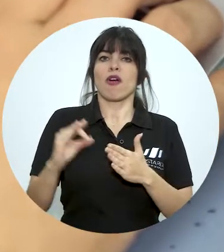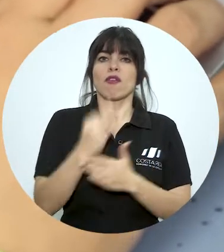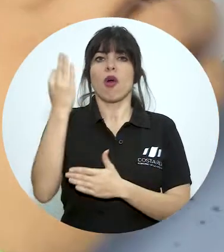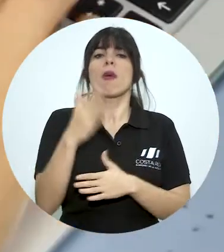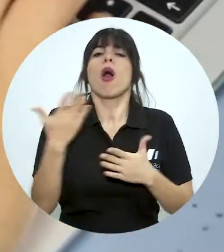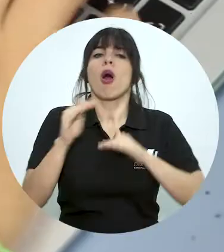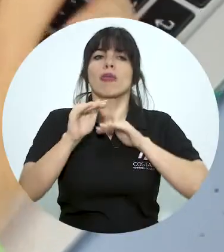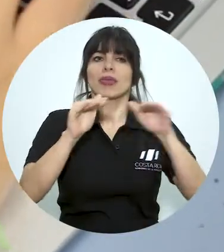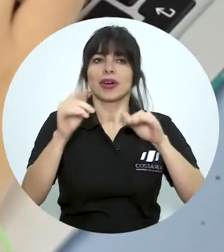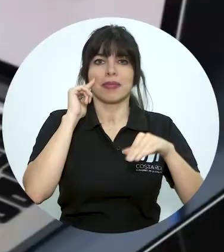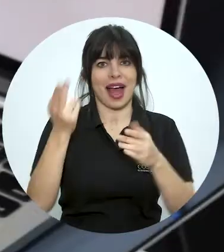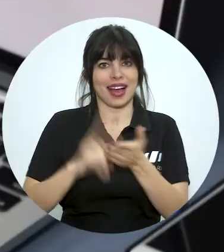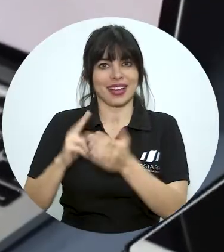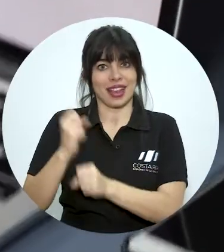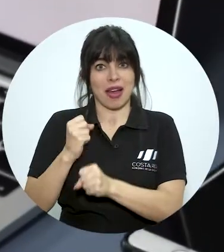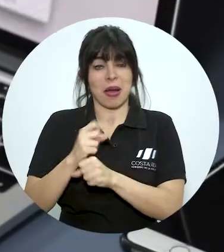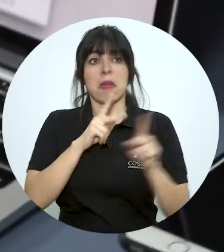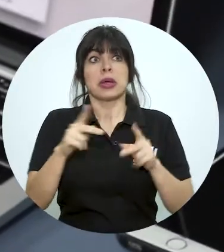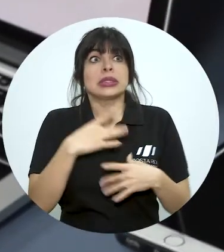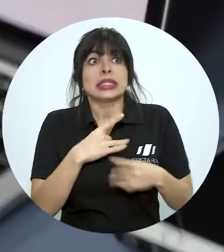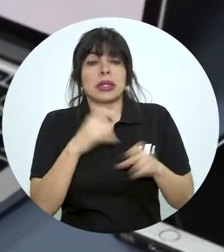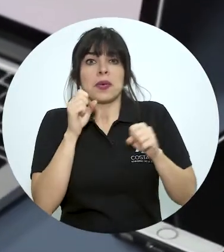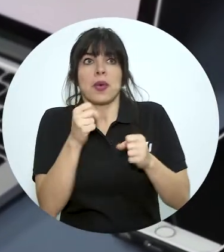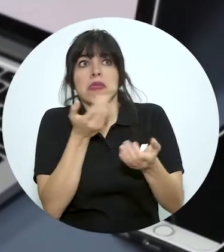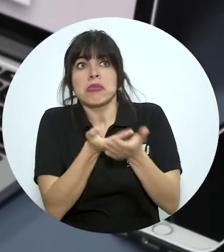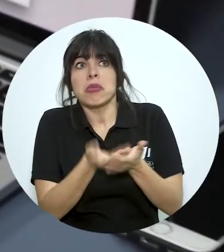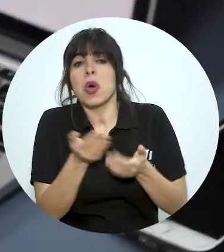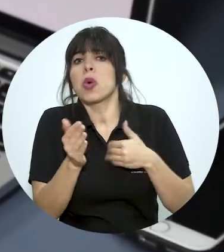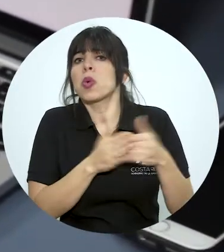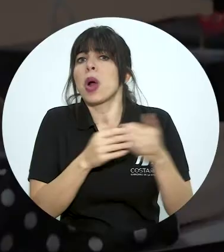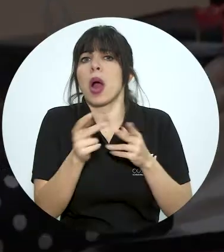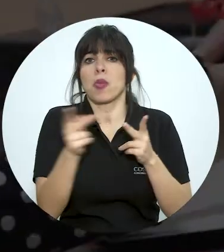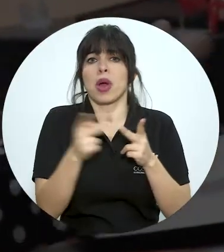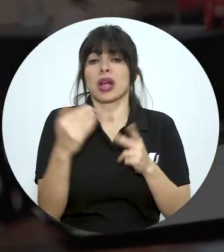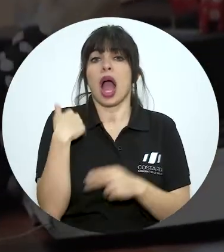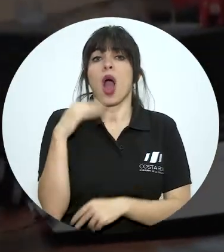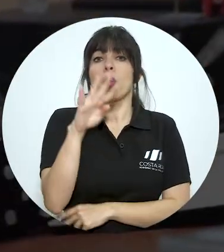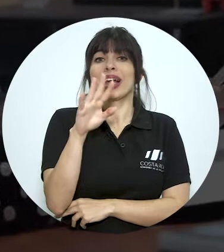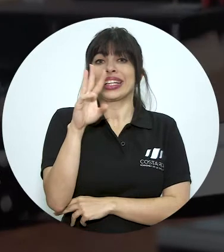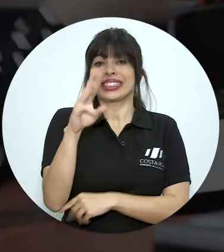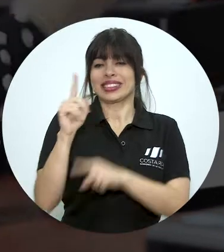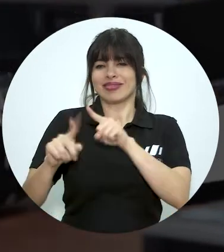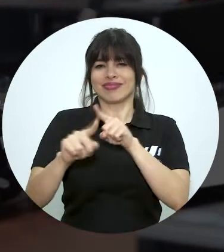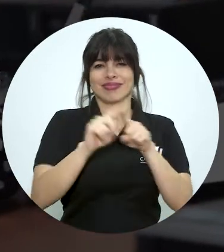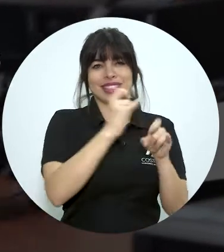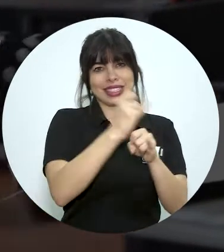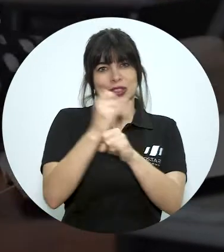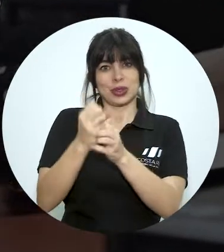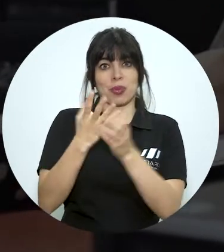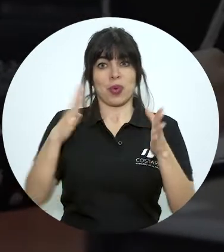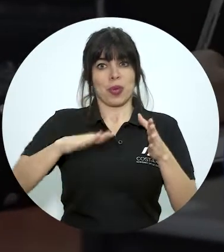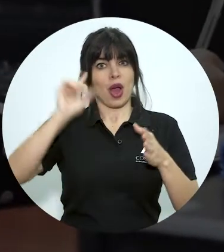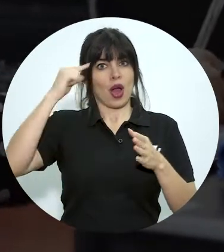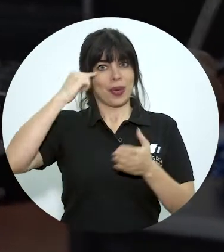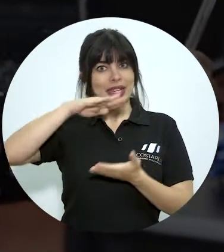reclutamiento que permite a las personas interesadas ser oferentes para puestos en cualquiera de las 46 instituciones públicas del gobierno central